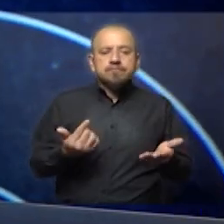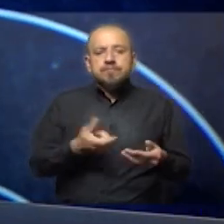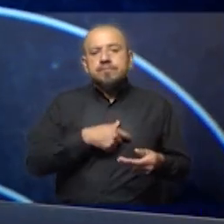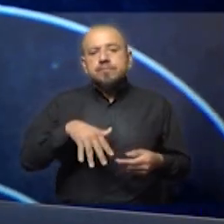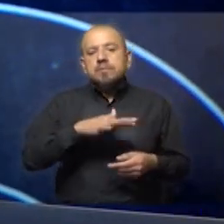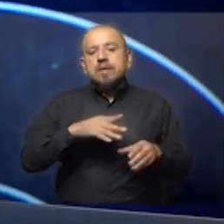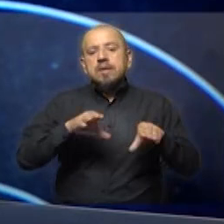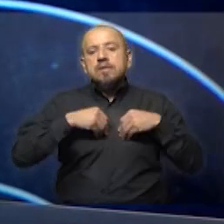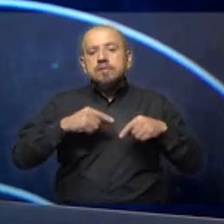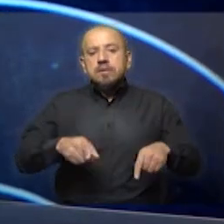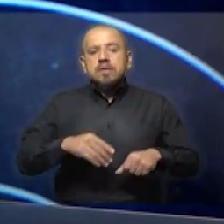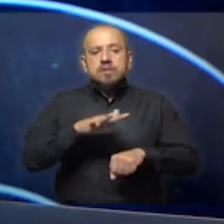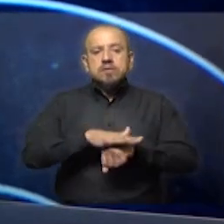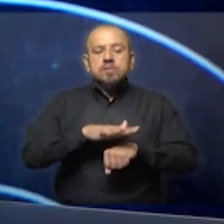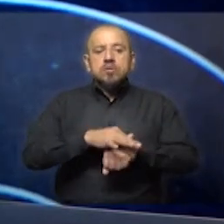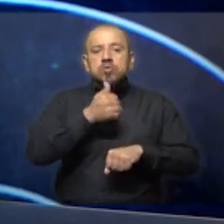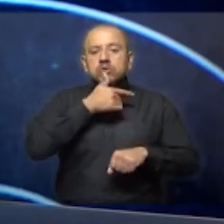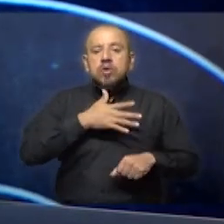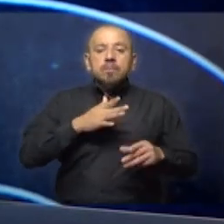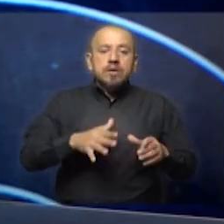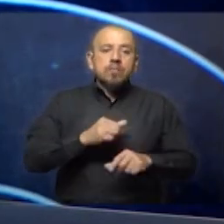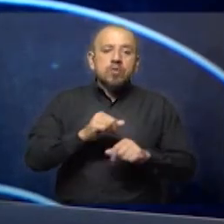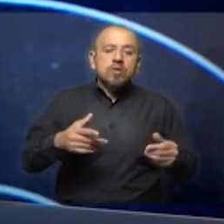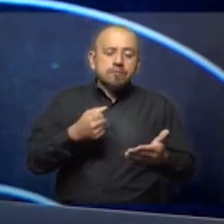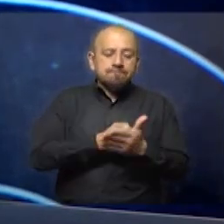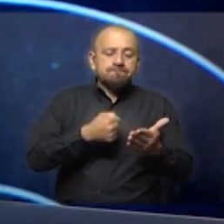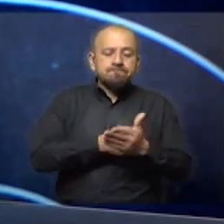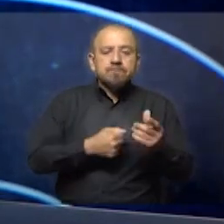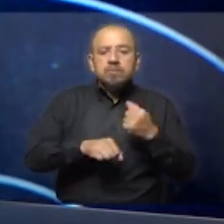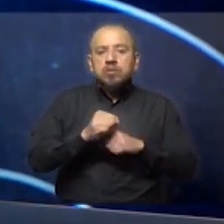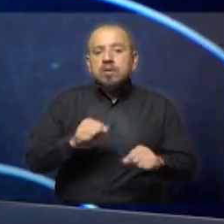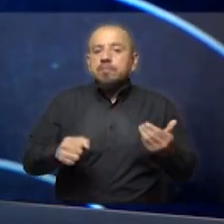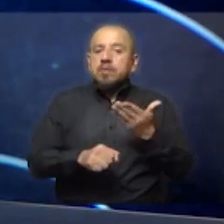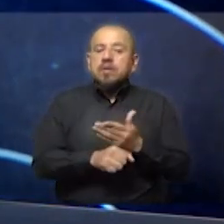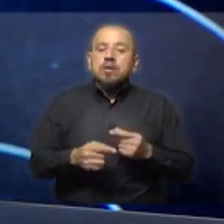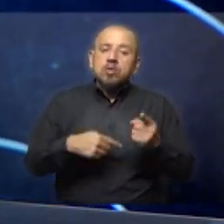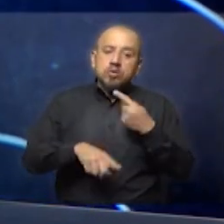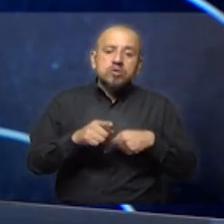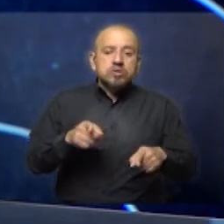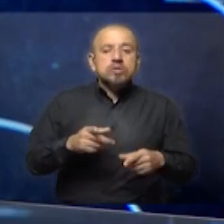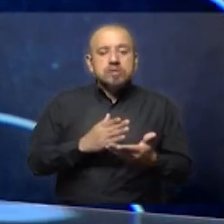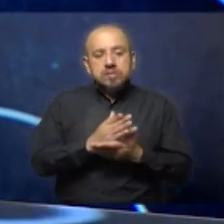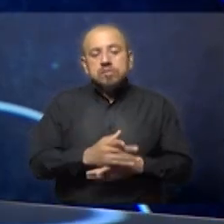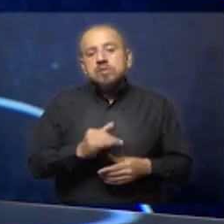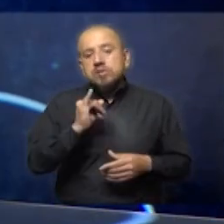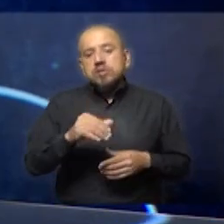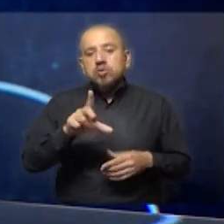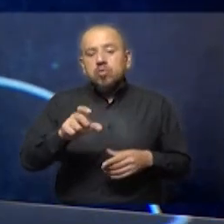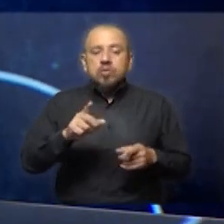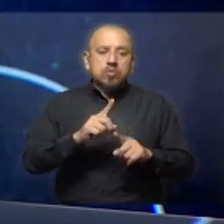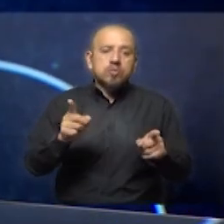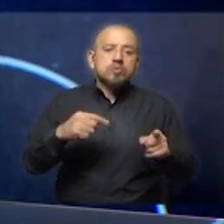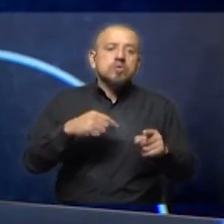y aceptados en ese momento histórico para poder luchar y para poder reclamar entonces de ese lugar sí evidentemente no lo era